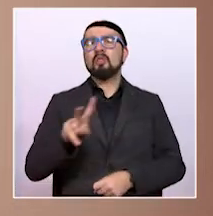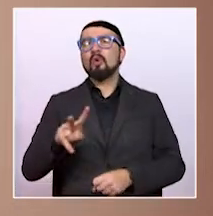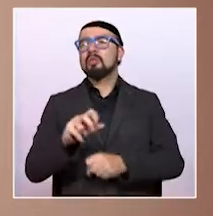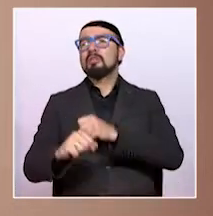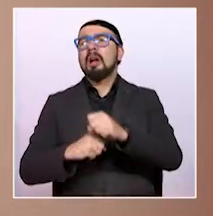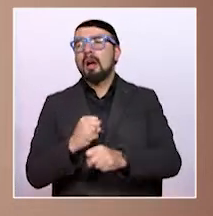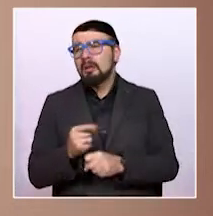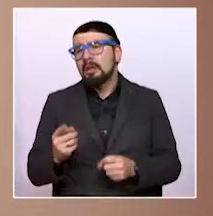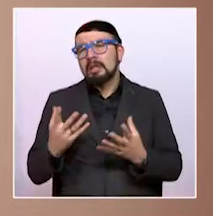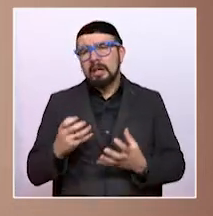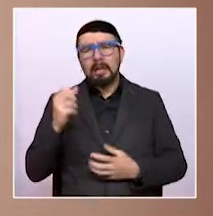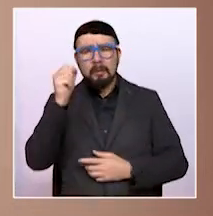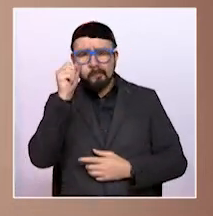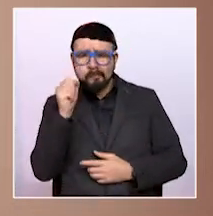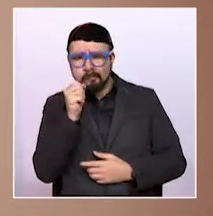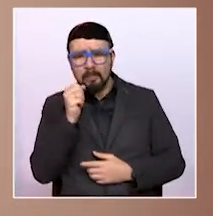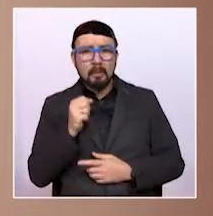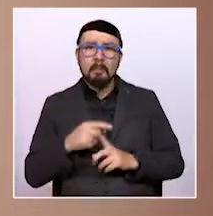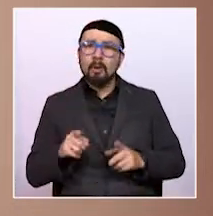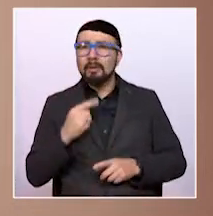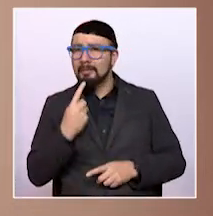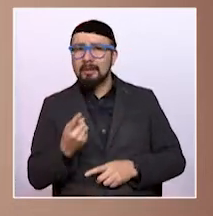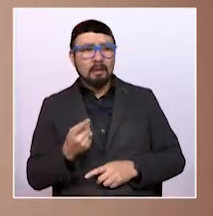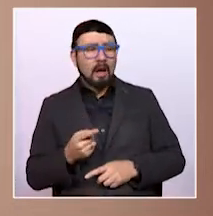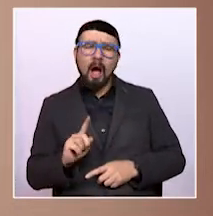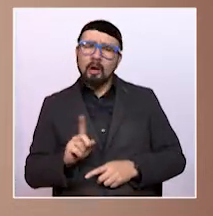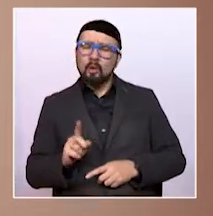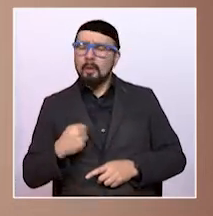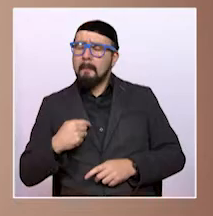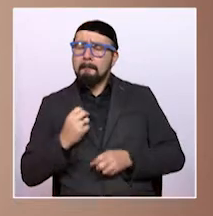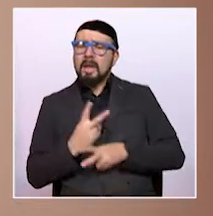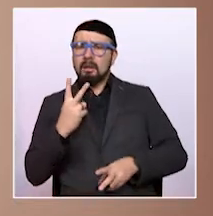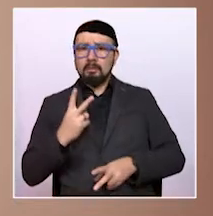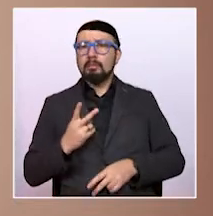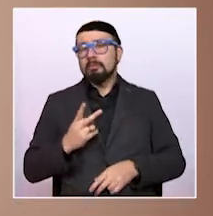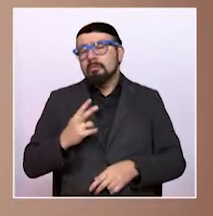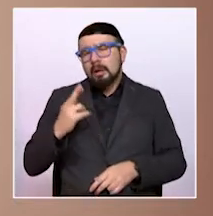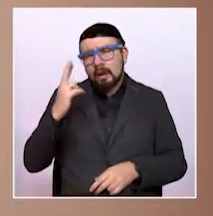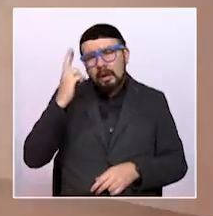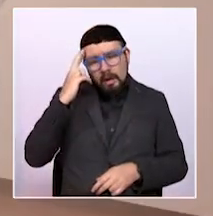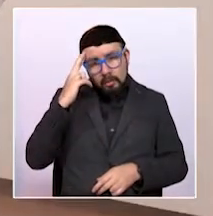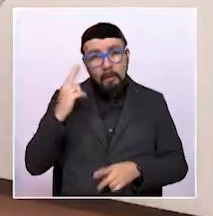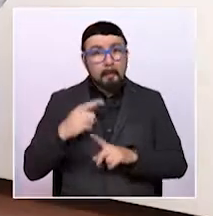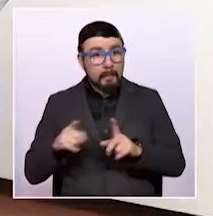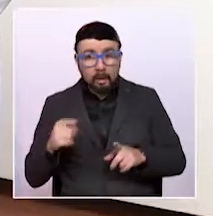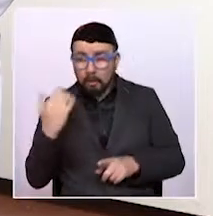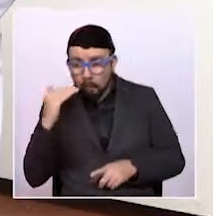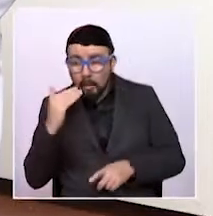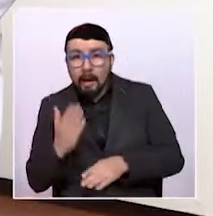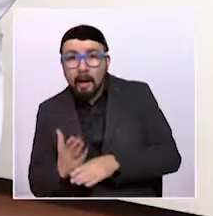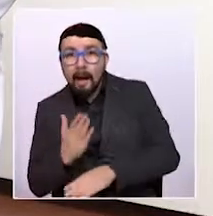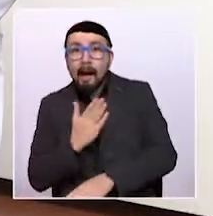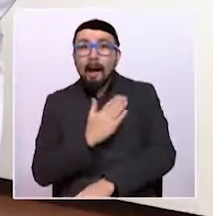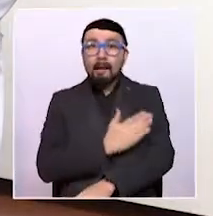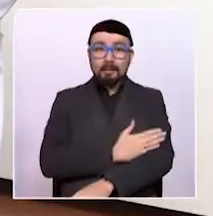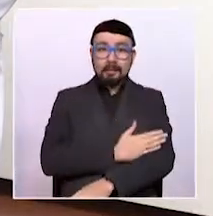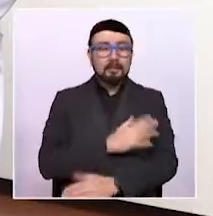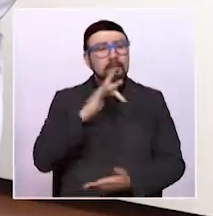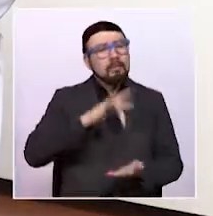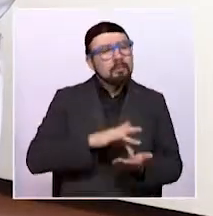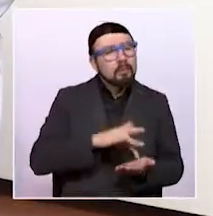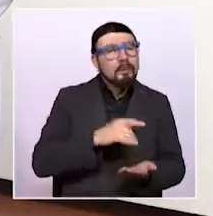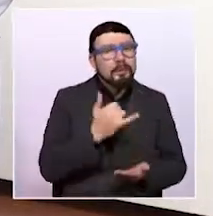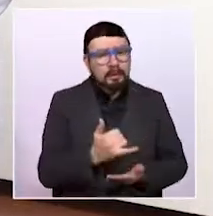porque tiene mucho riesgo eso es real pero si una mujer antes de su embarazo acude a su control pre concepcional